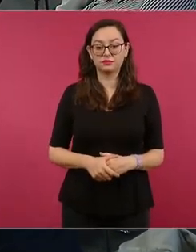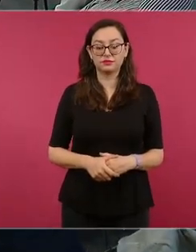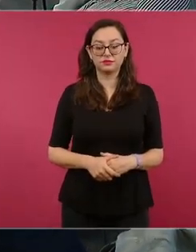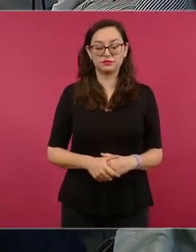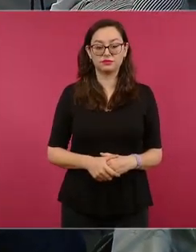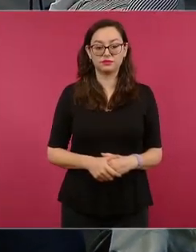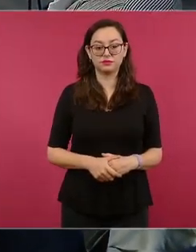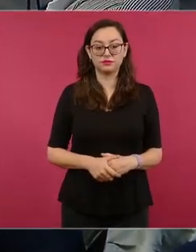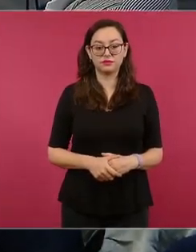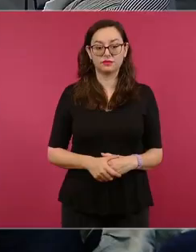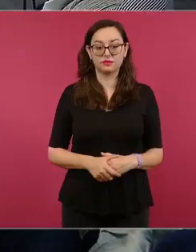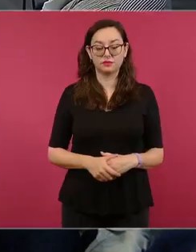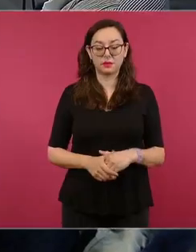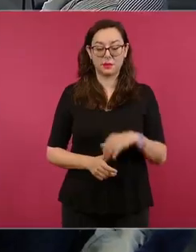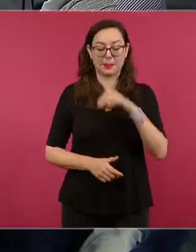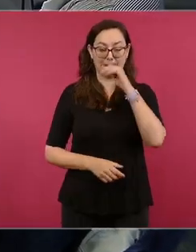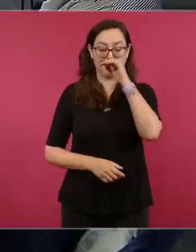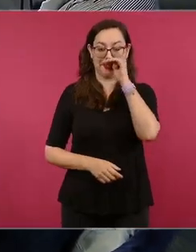Entonces,